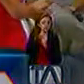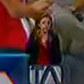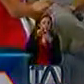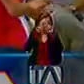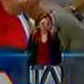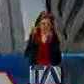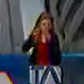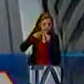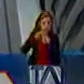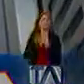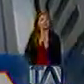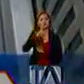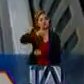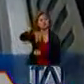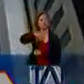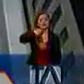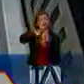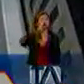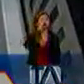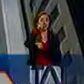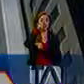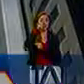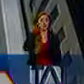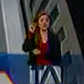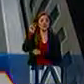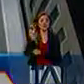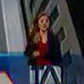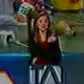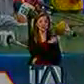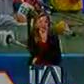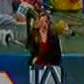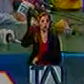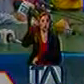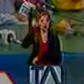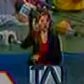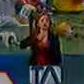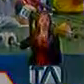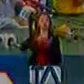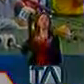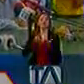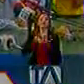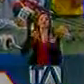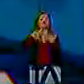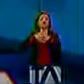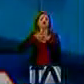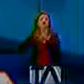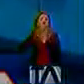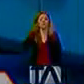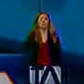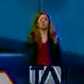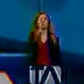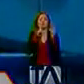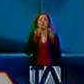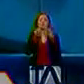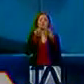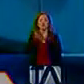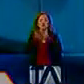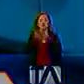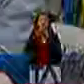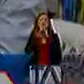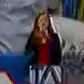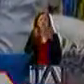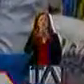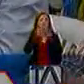partir del miércoles en Quito, empleados de CNT y delegados del gobierno integrarán mesas de diálogo para definir las bases de una